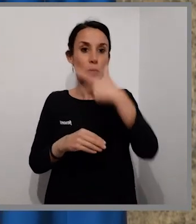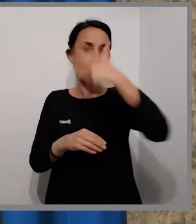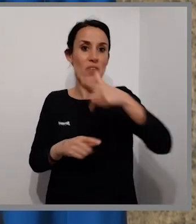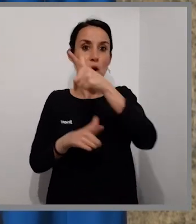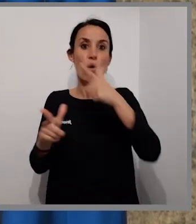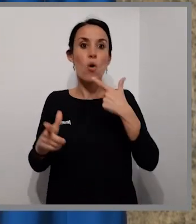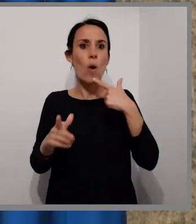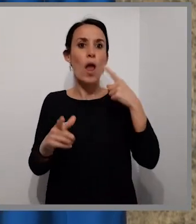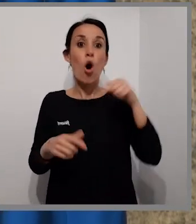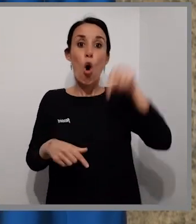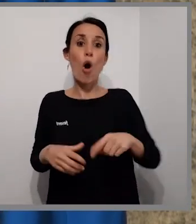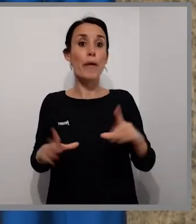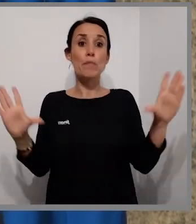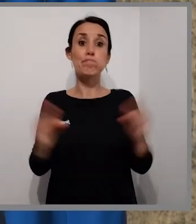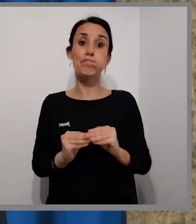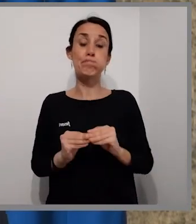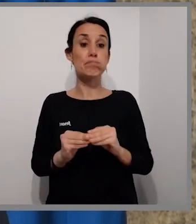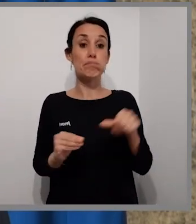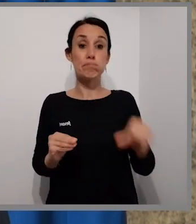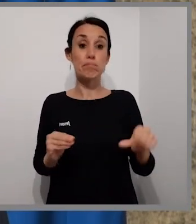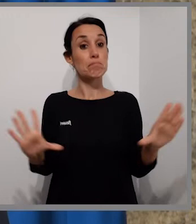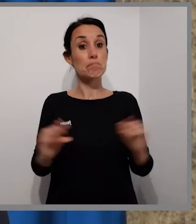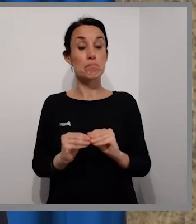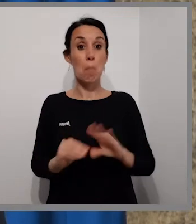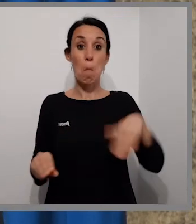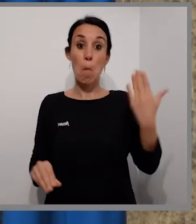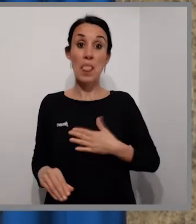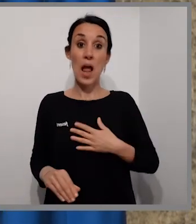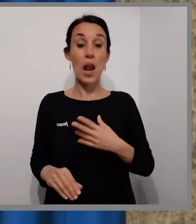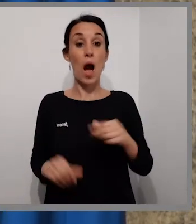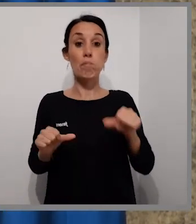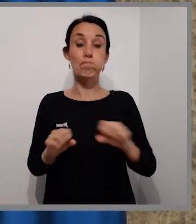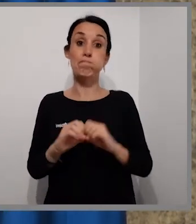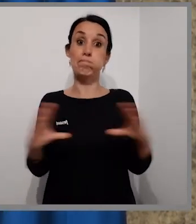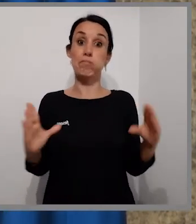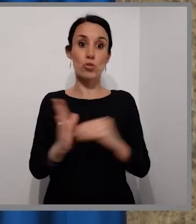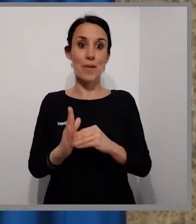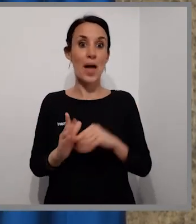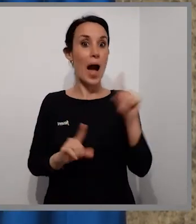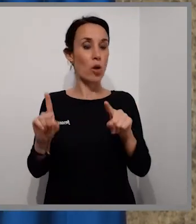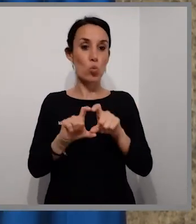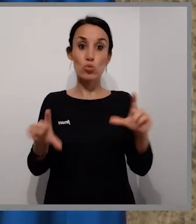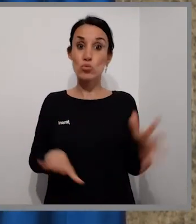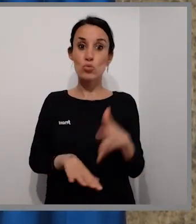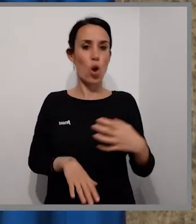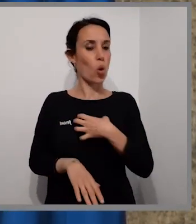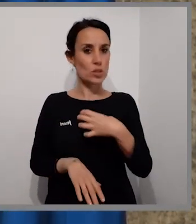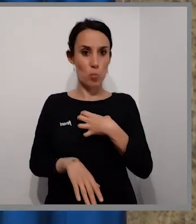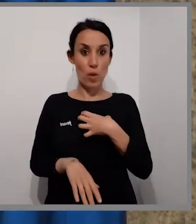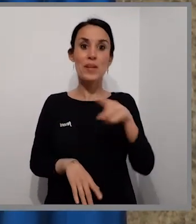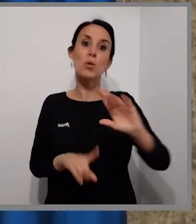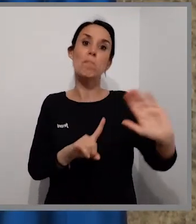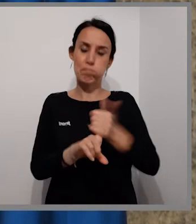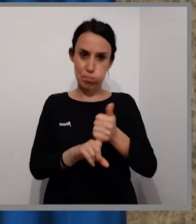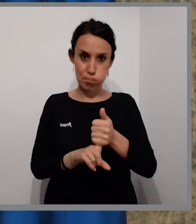no se puede apretar el botón hoy, cerrar y pasado mañana apretar el botón y empezar a funcionar. Y eso lo conseguimos, y conseguimos